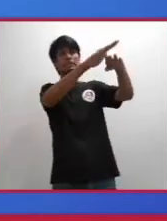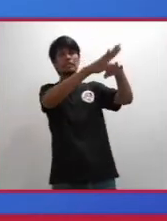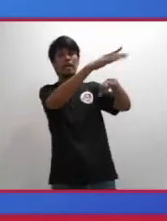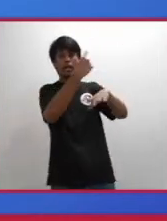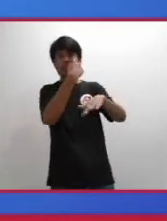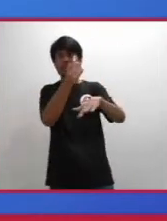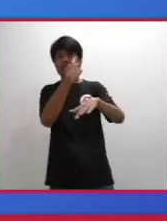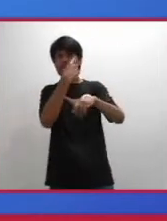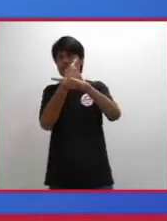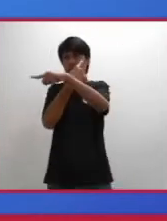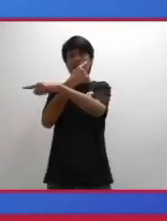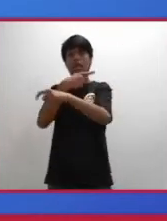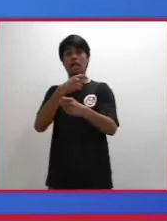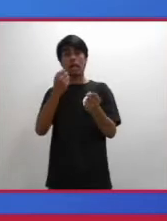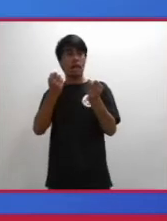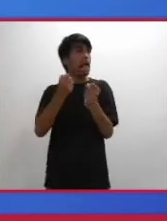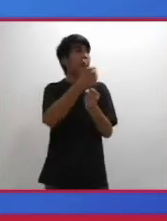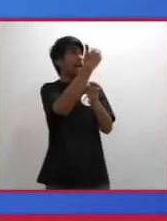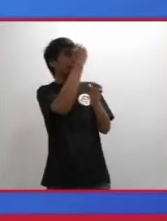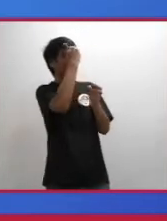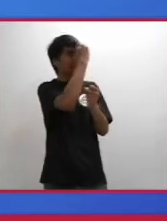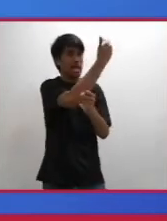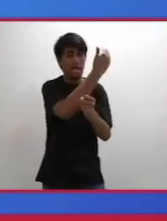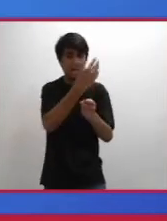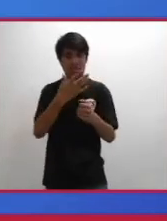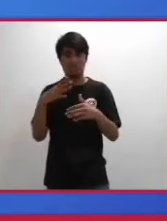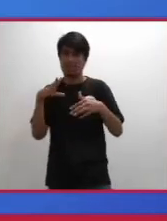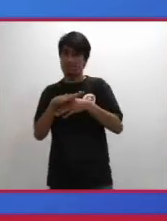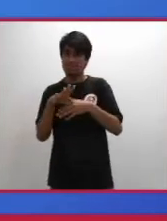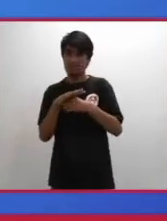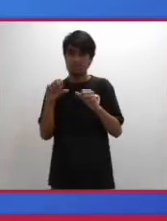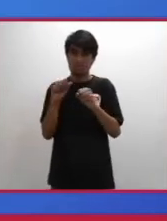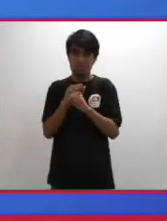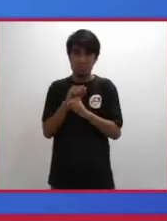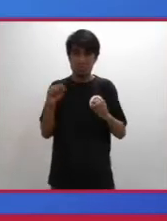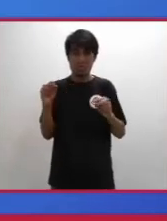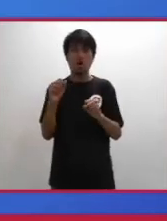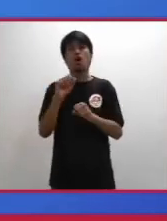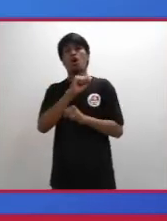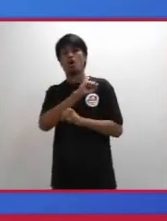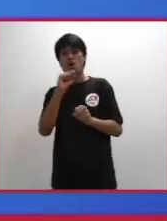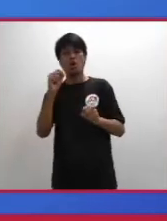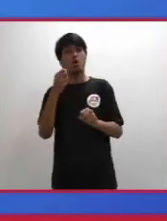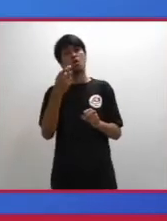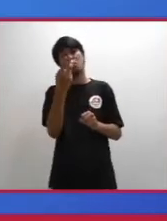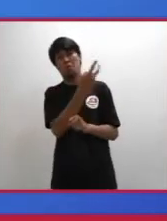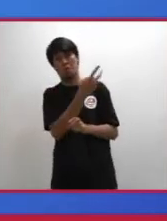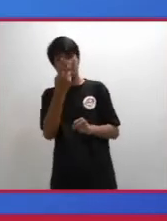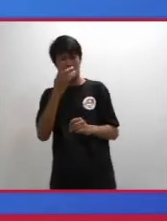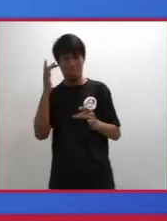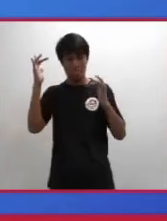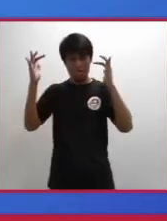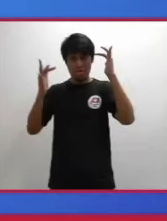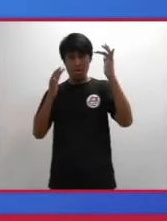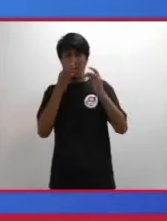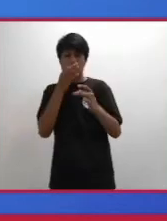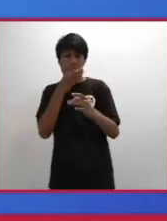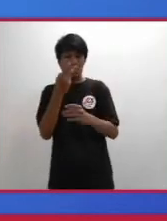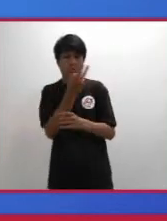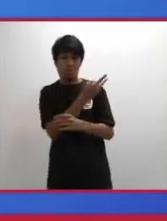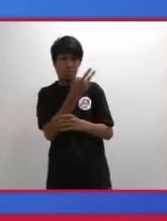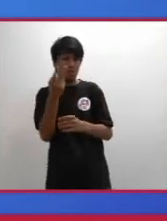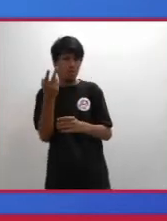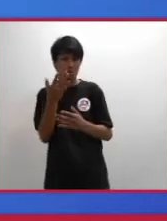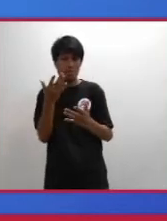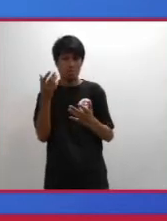alguna seña, ¿verdad? Las dos personas que estaban detrás quizás estaban distraídas porque estaban conversando mientras estaban paleando. Son situaciones